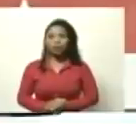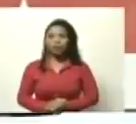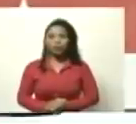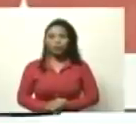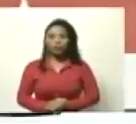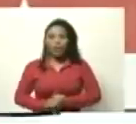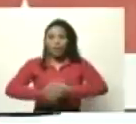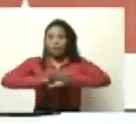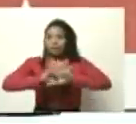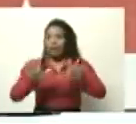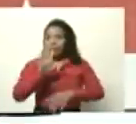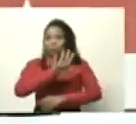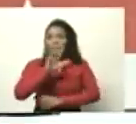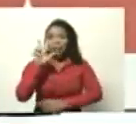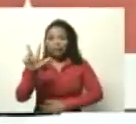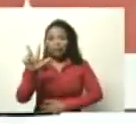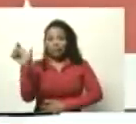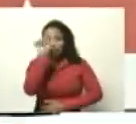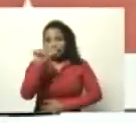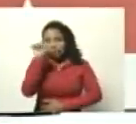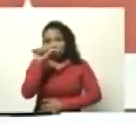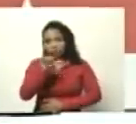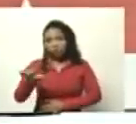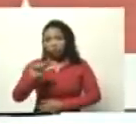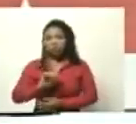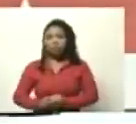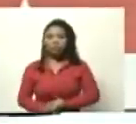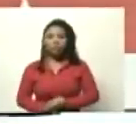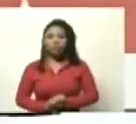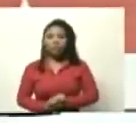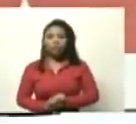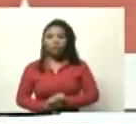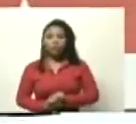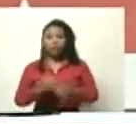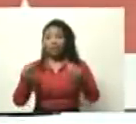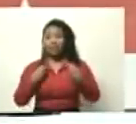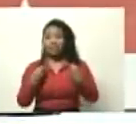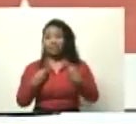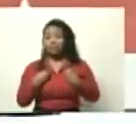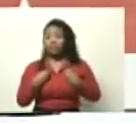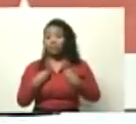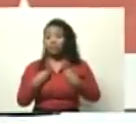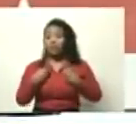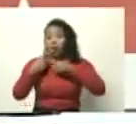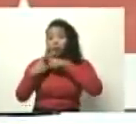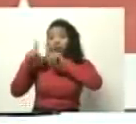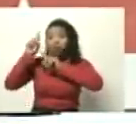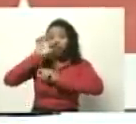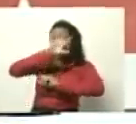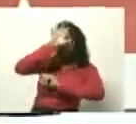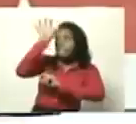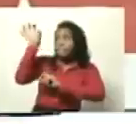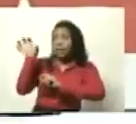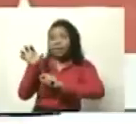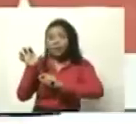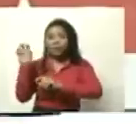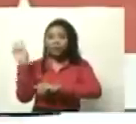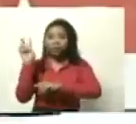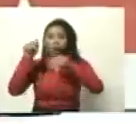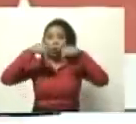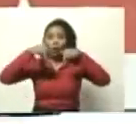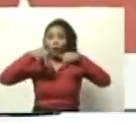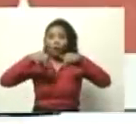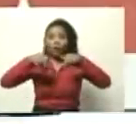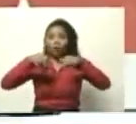Ya 53 semanas. Lo que se ha vivido en otros países. Venezuela hoy